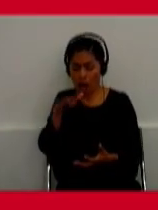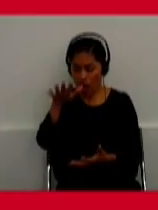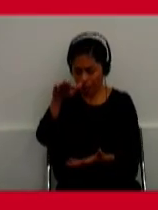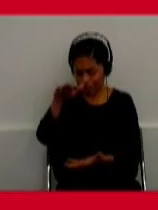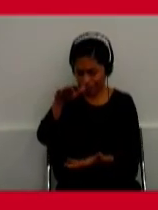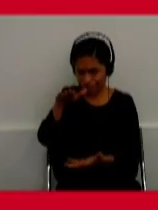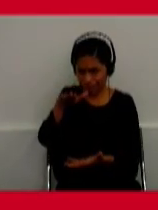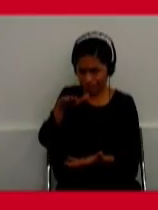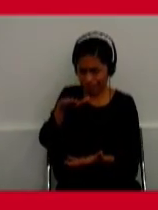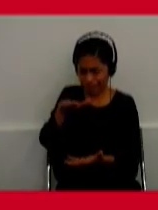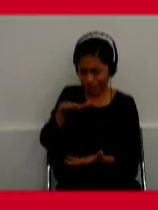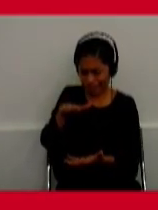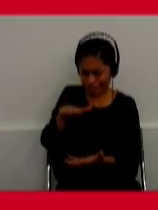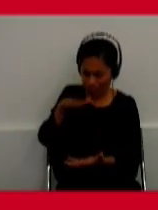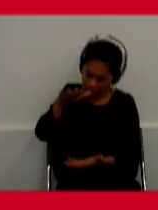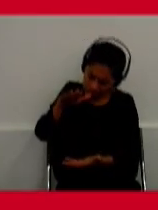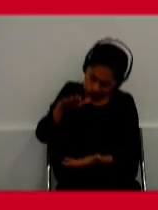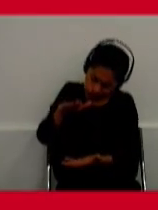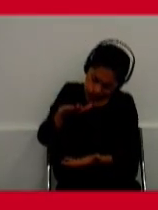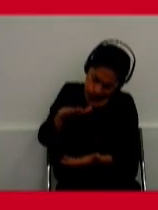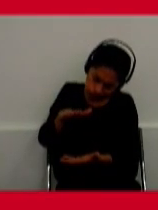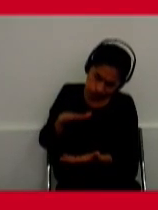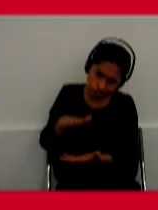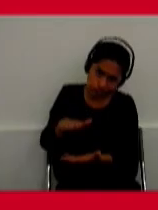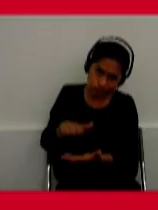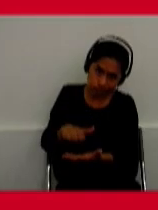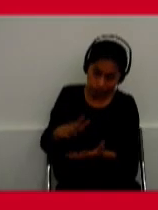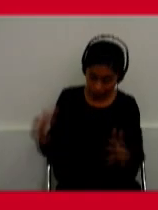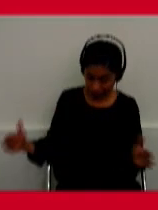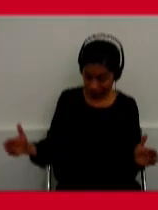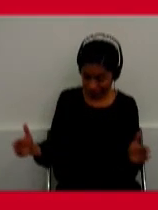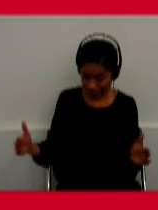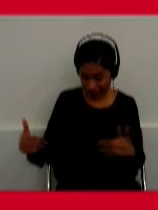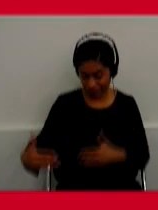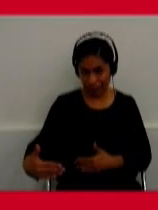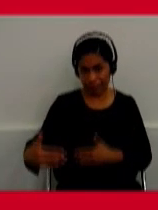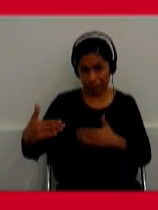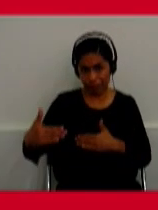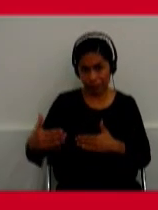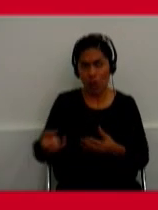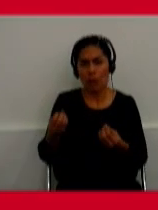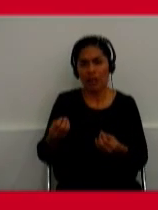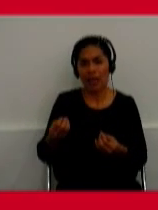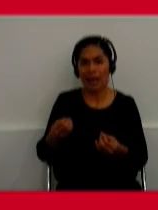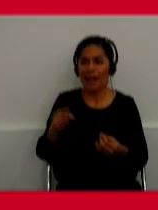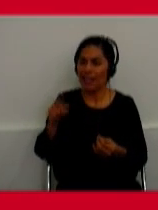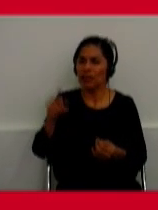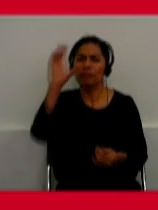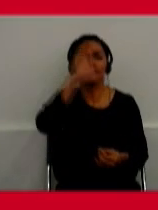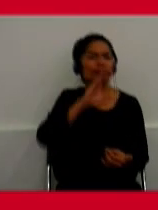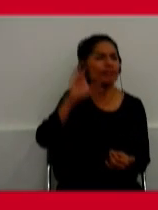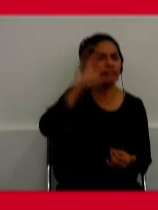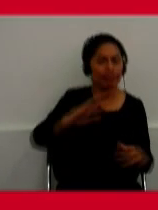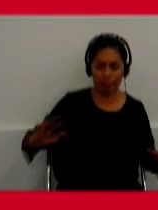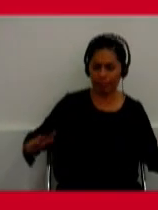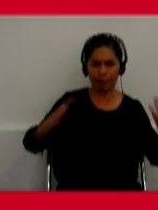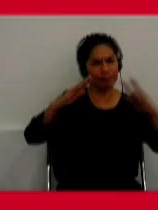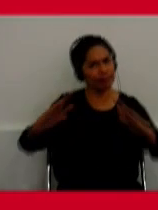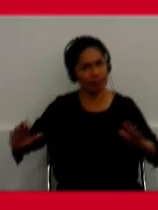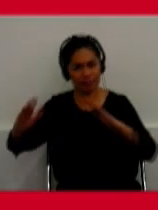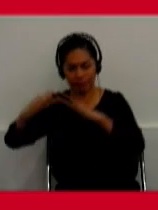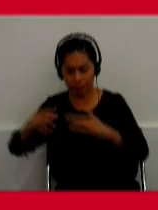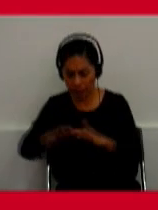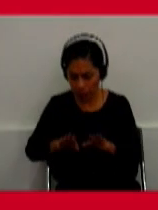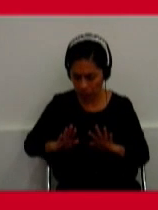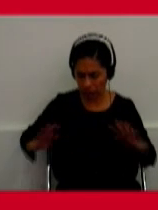mayor cantidad de agua, lo que haces es reducir el área que vas a impactar en el medio ambiente, ¿no? Básicamente eso es lo que estás haciendo,